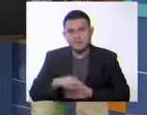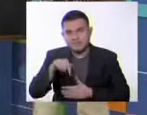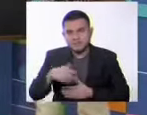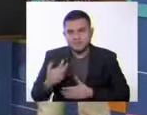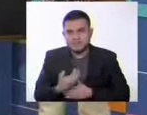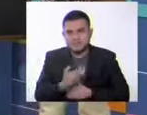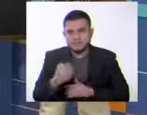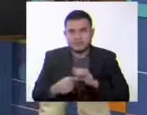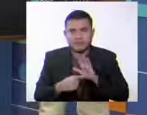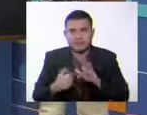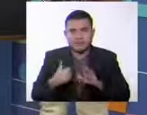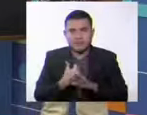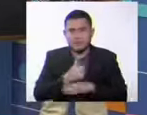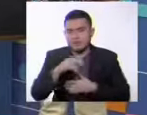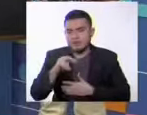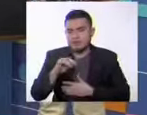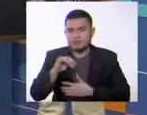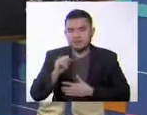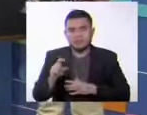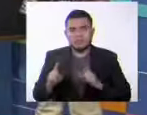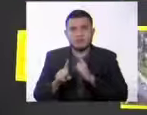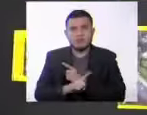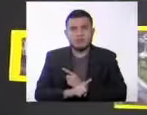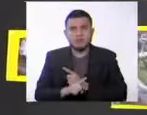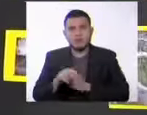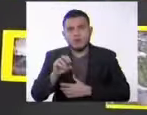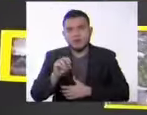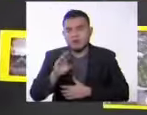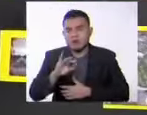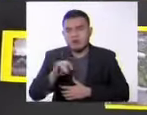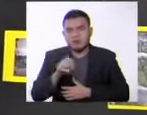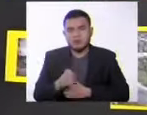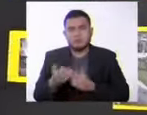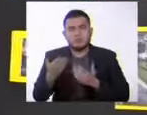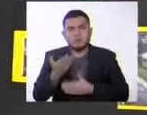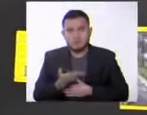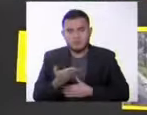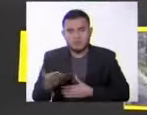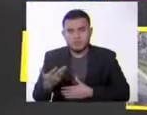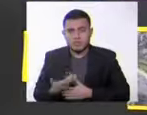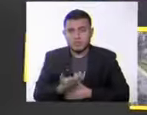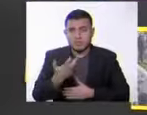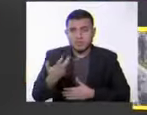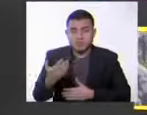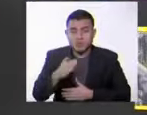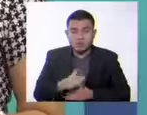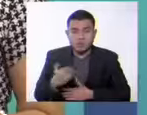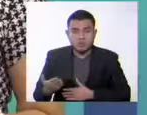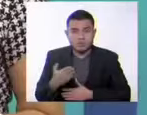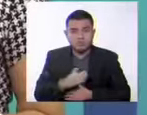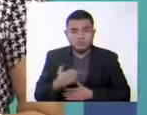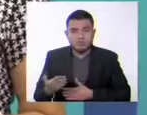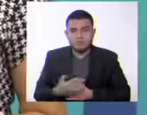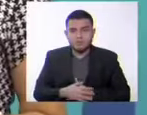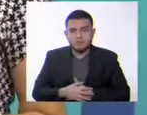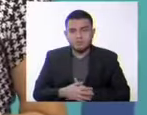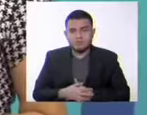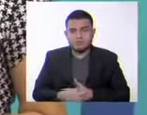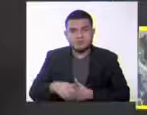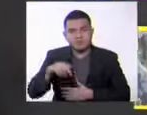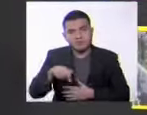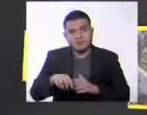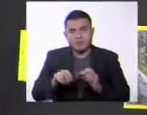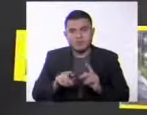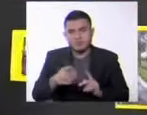representar esa noción de cambio en cuanto a objetos o herramientas que nosotros o nosotras utilizamos, ¿no? Muy bien. En este caso, bueno,